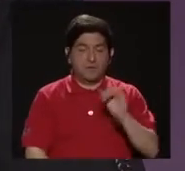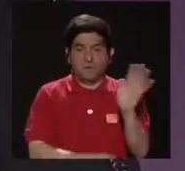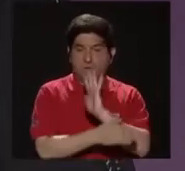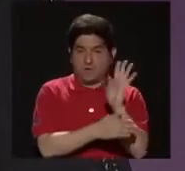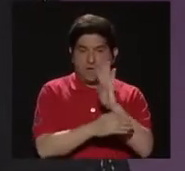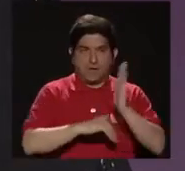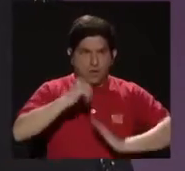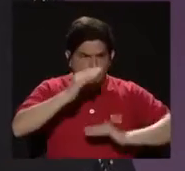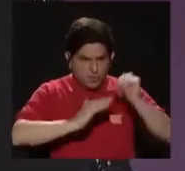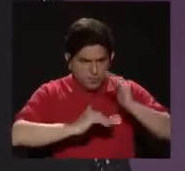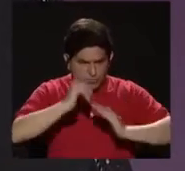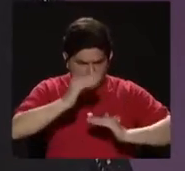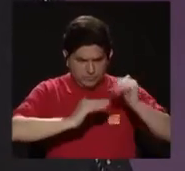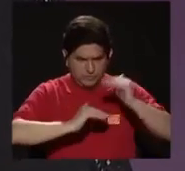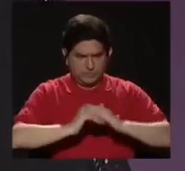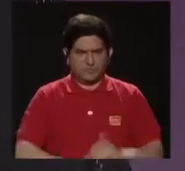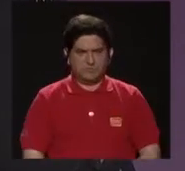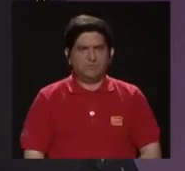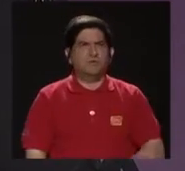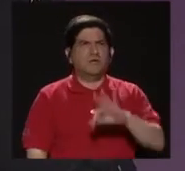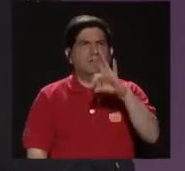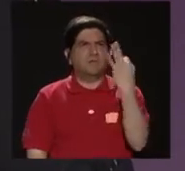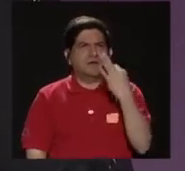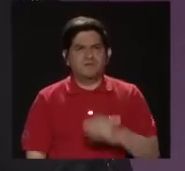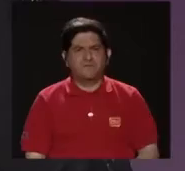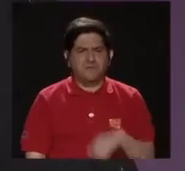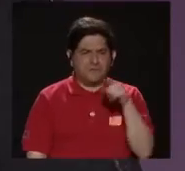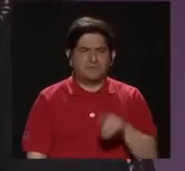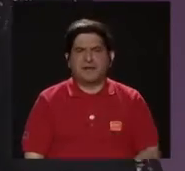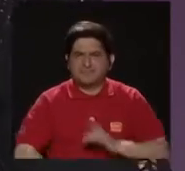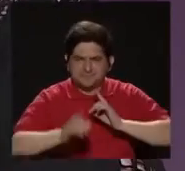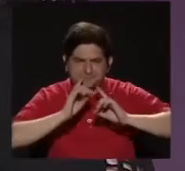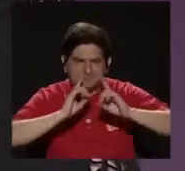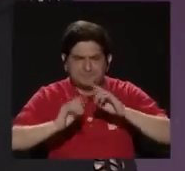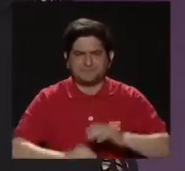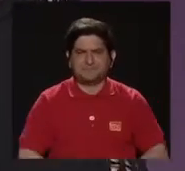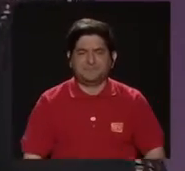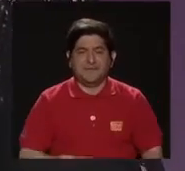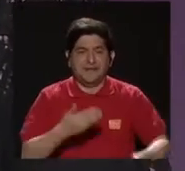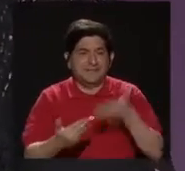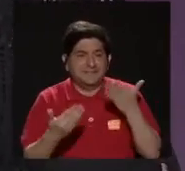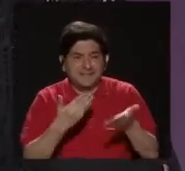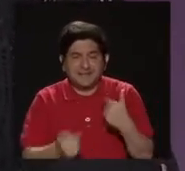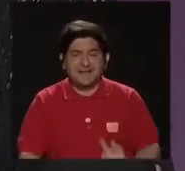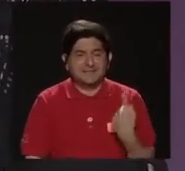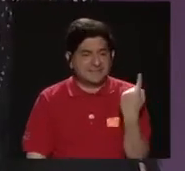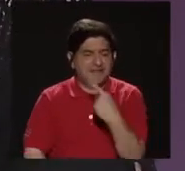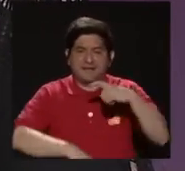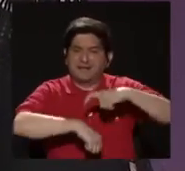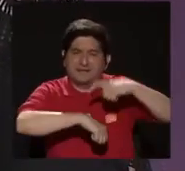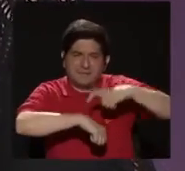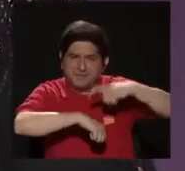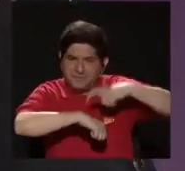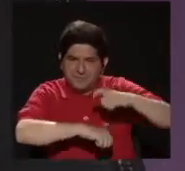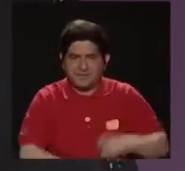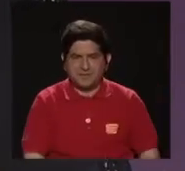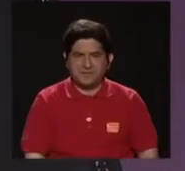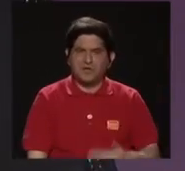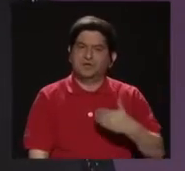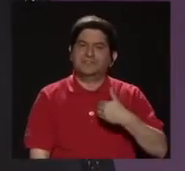está construida como en una forma muy dialéctica, ¿verdad? En donde prácticamente en cada escena